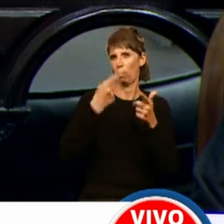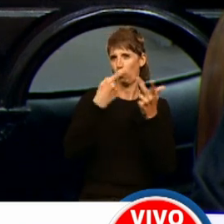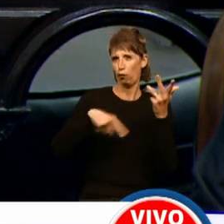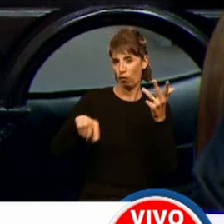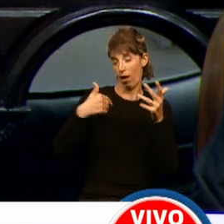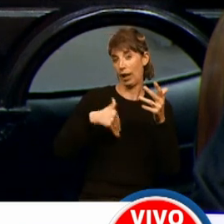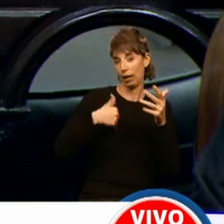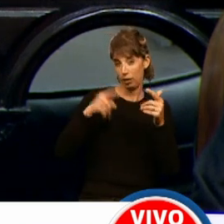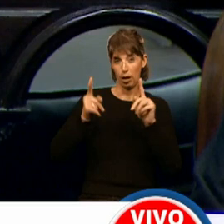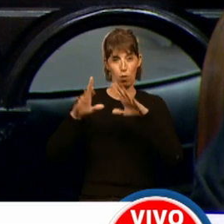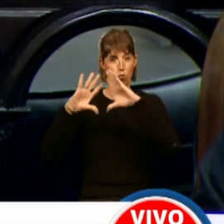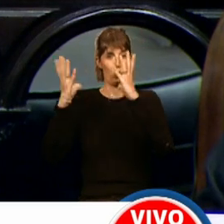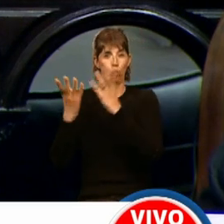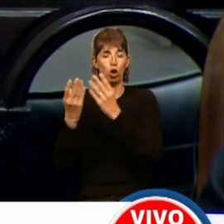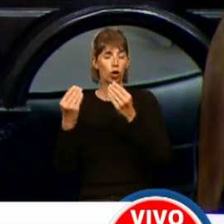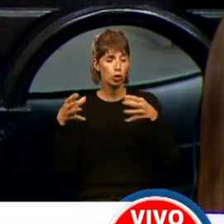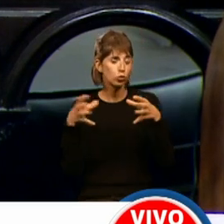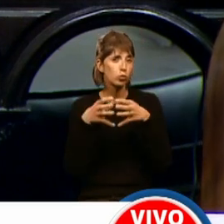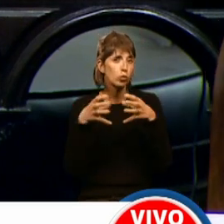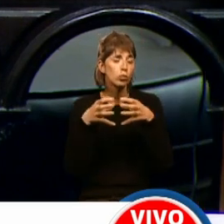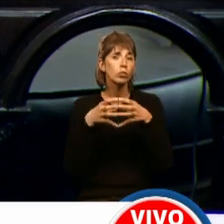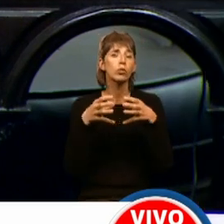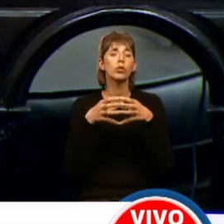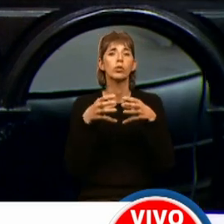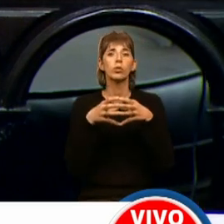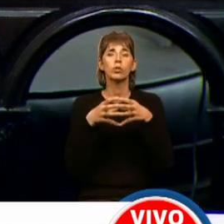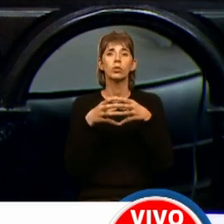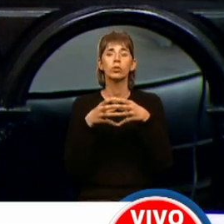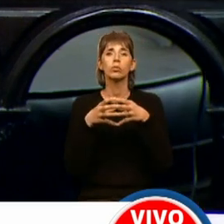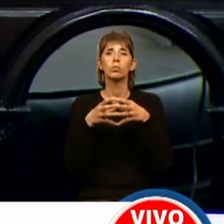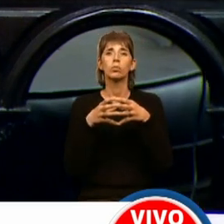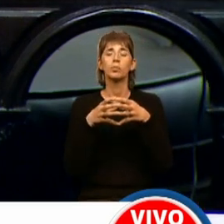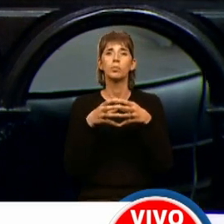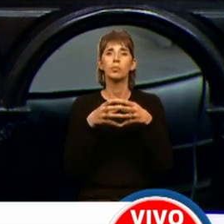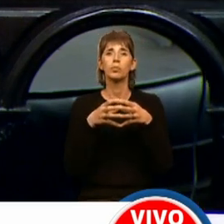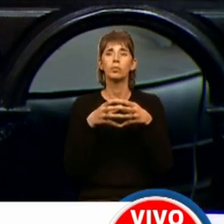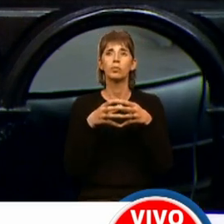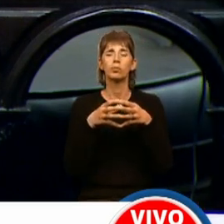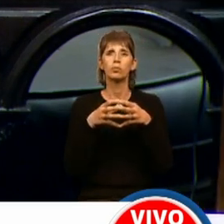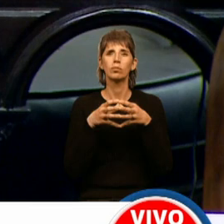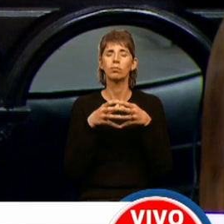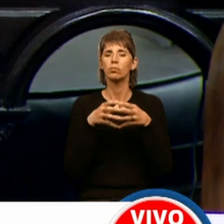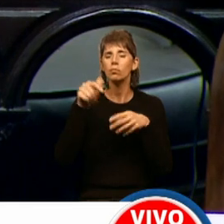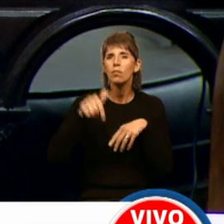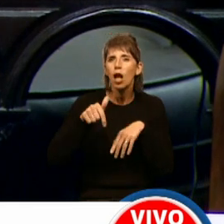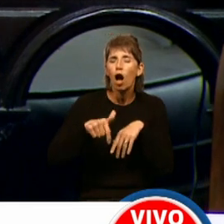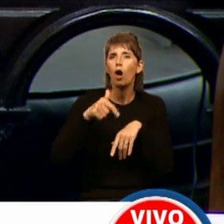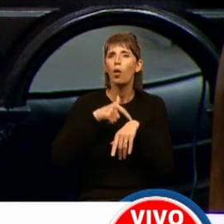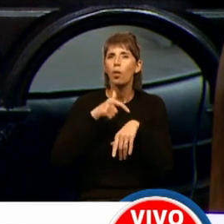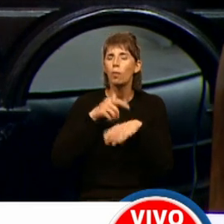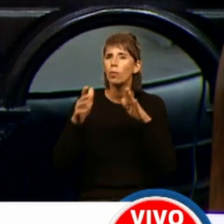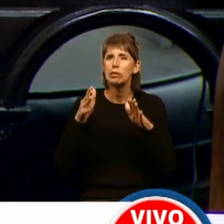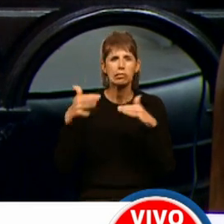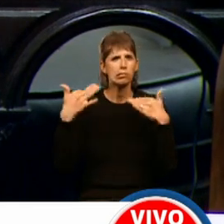estamos hablando de un colectivo quizás el que se encuentra en la mayor situación de